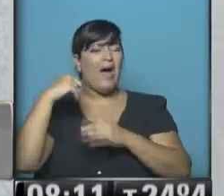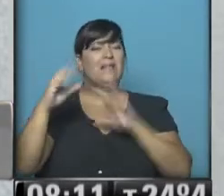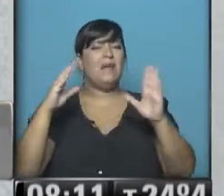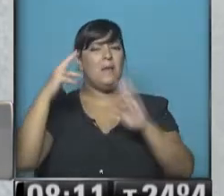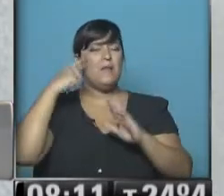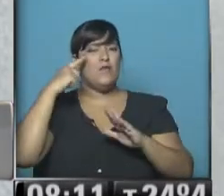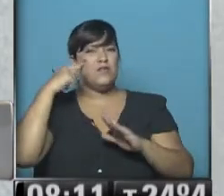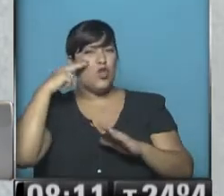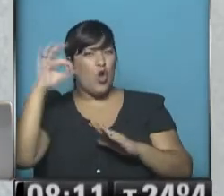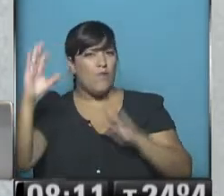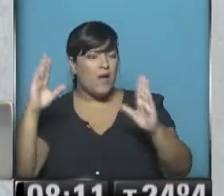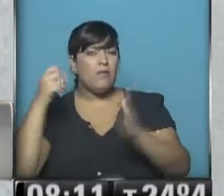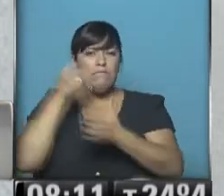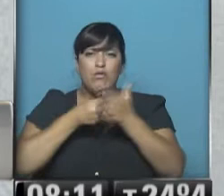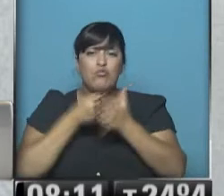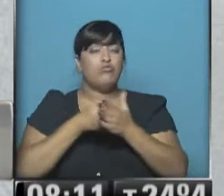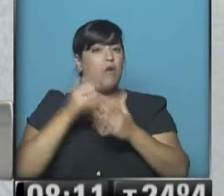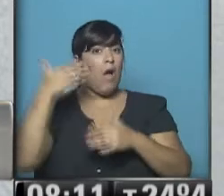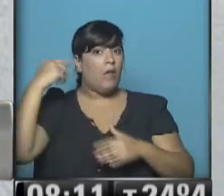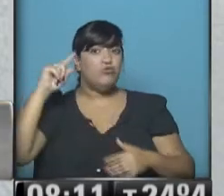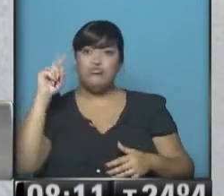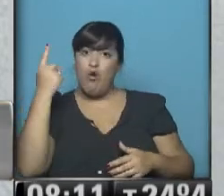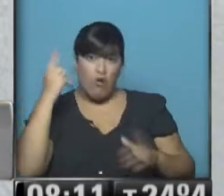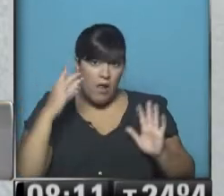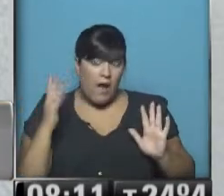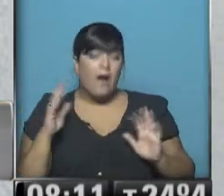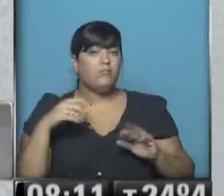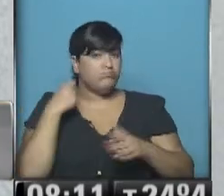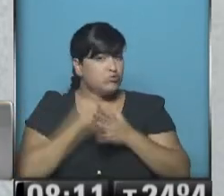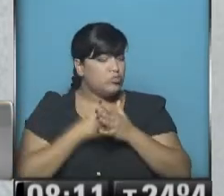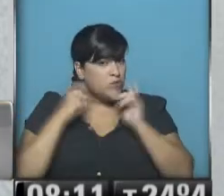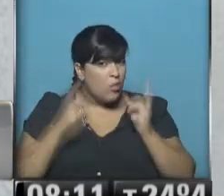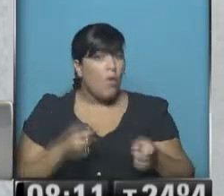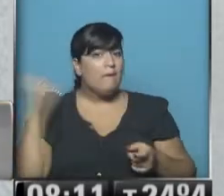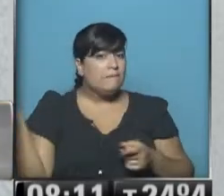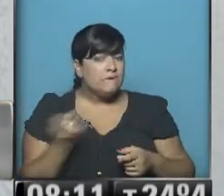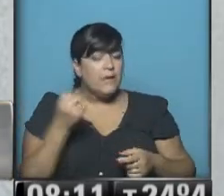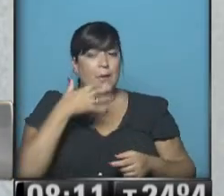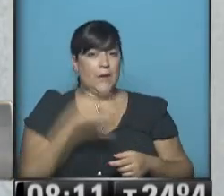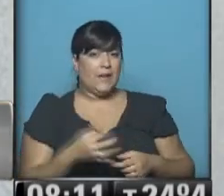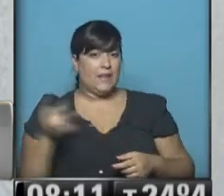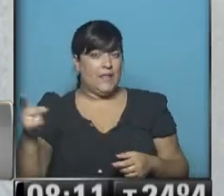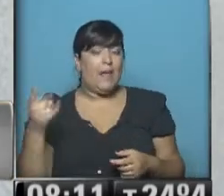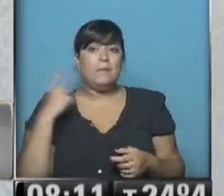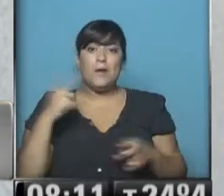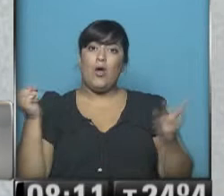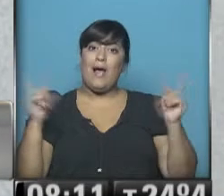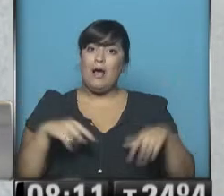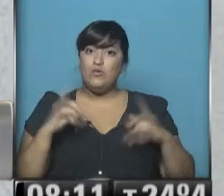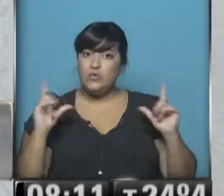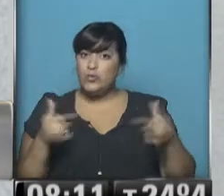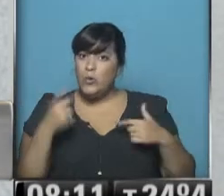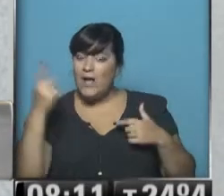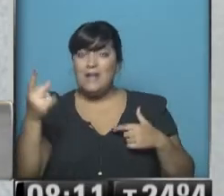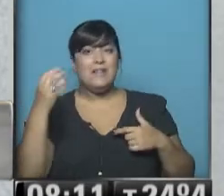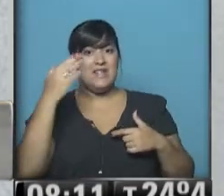90 en una posición solitaria muchas veces precisamente en la búsqueda de verdad y qué casualidad cuando después de